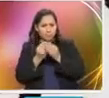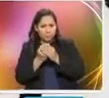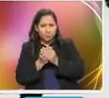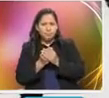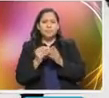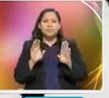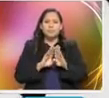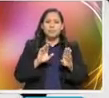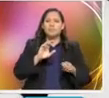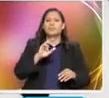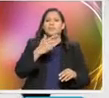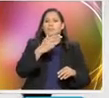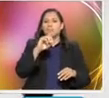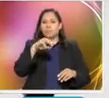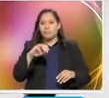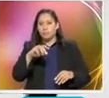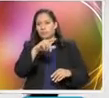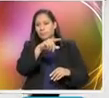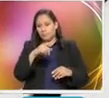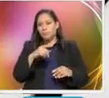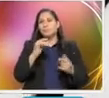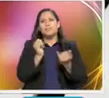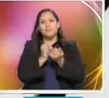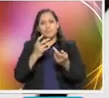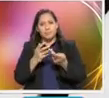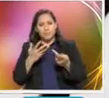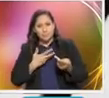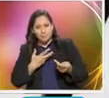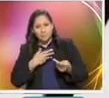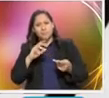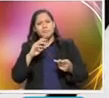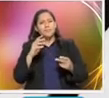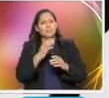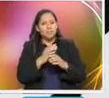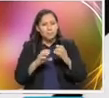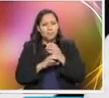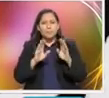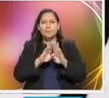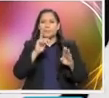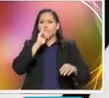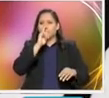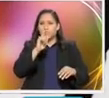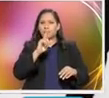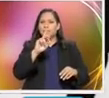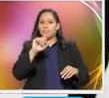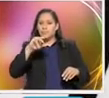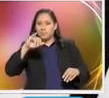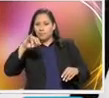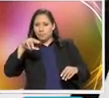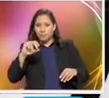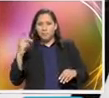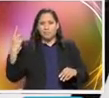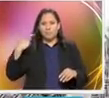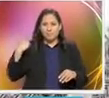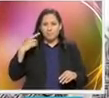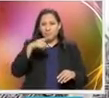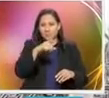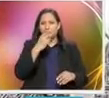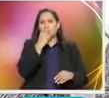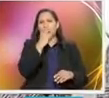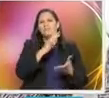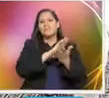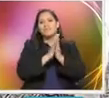Living Home. Está también, pues estas cosas que hablaban, por ejemplo, de Lucy in the Sky with Diamonds, que todo el mundo pues dice que es